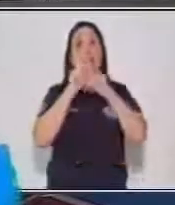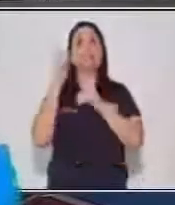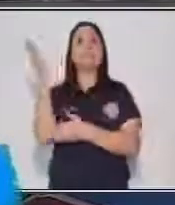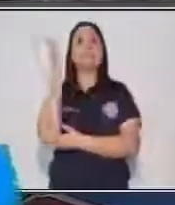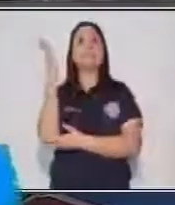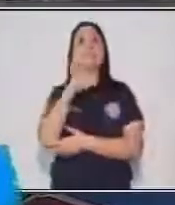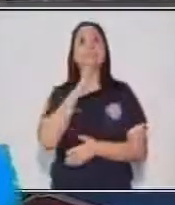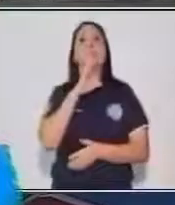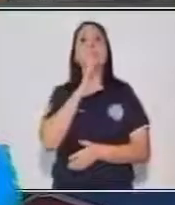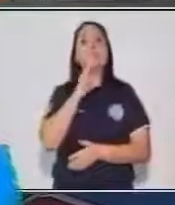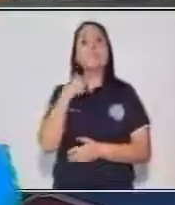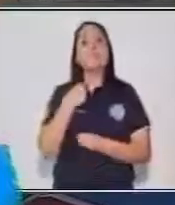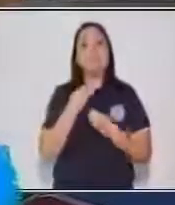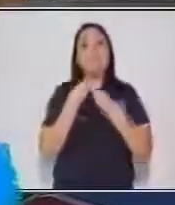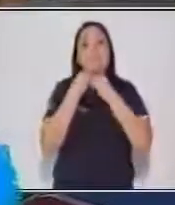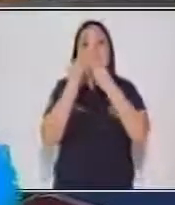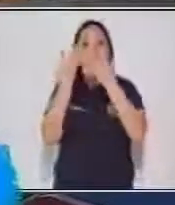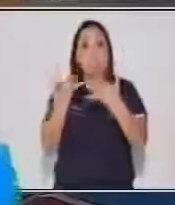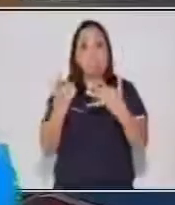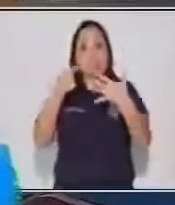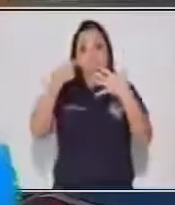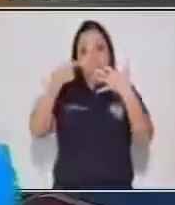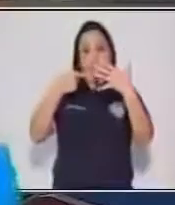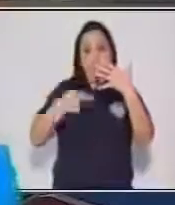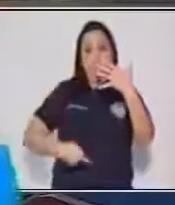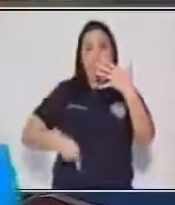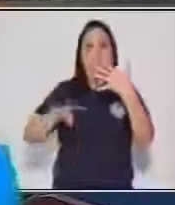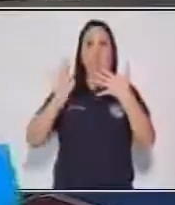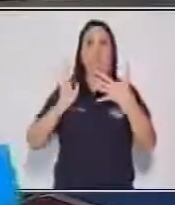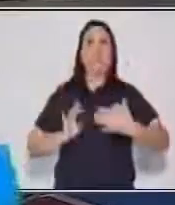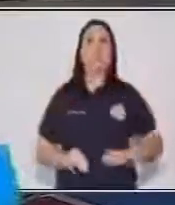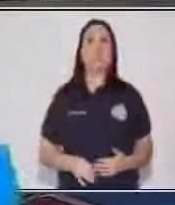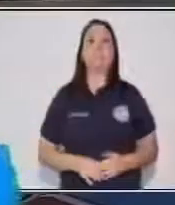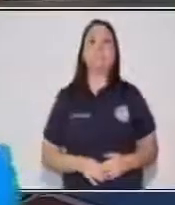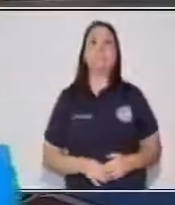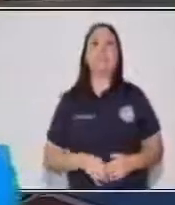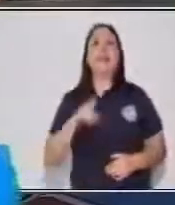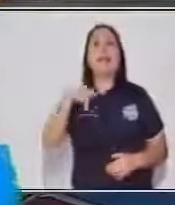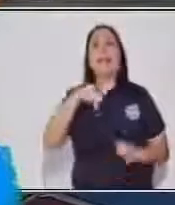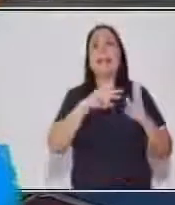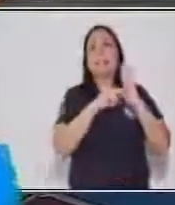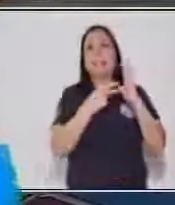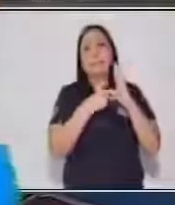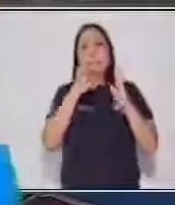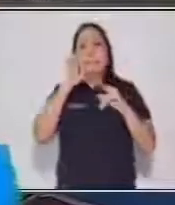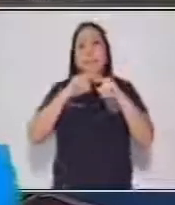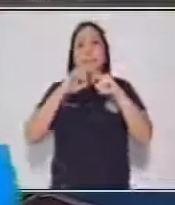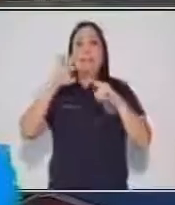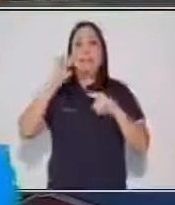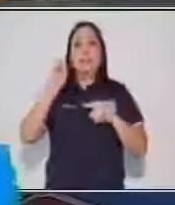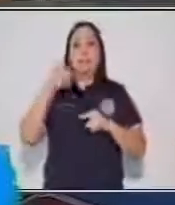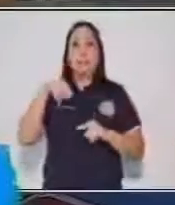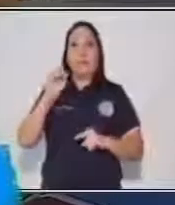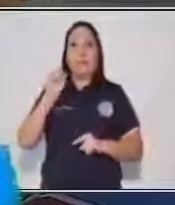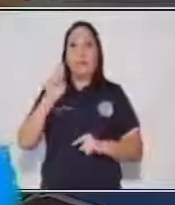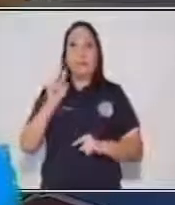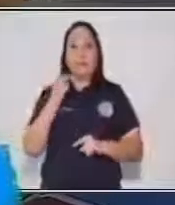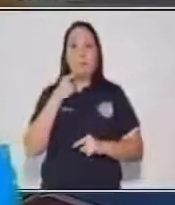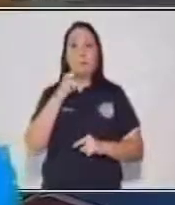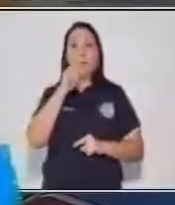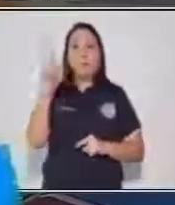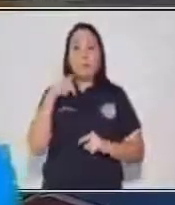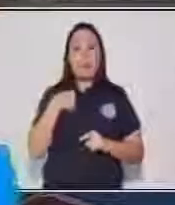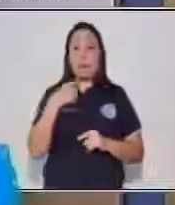es dar a conocer estos textos expositivos. Entonces, ¿qué es exponer? Si hablamos de qué es, pues es